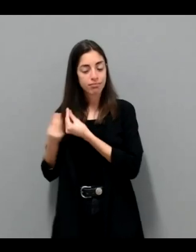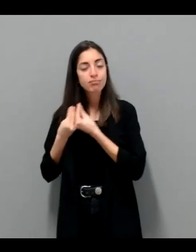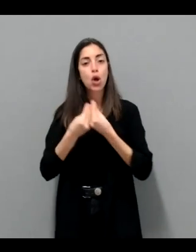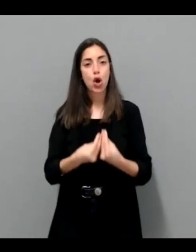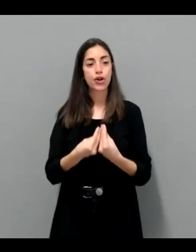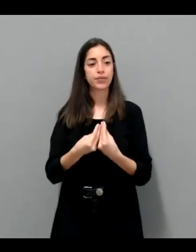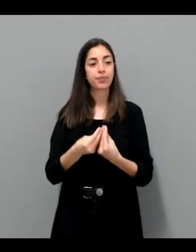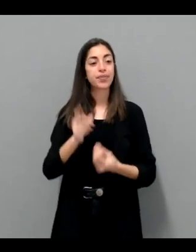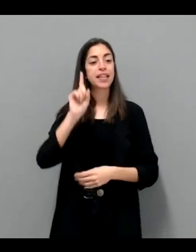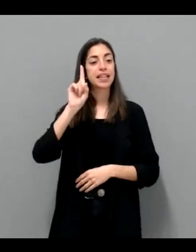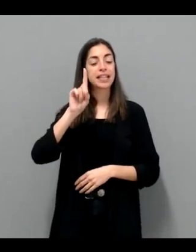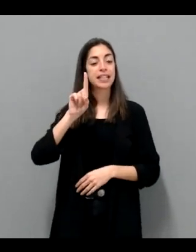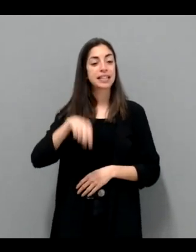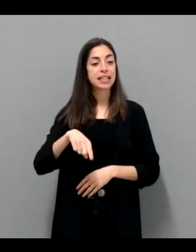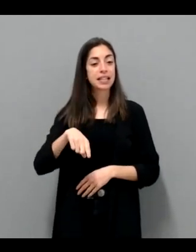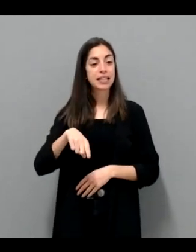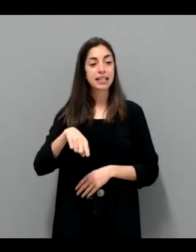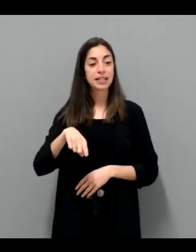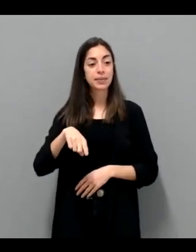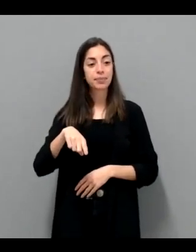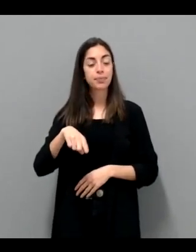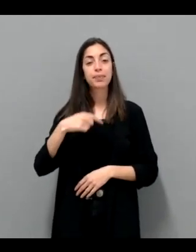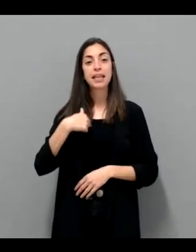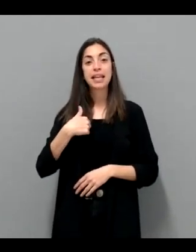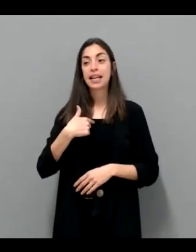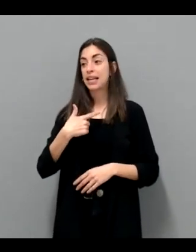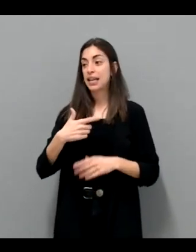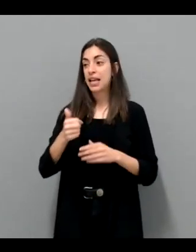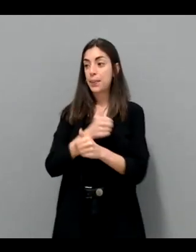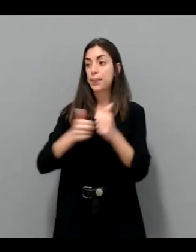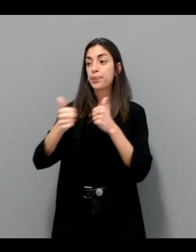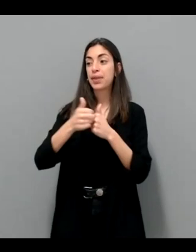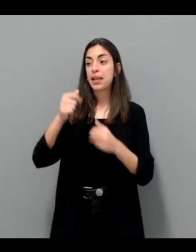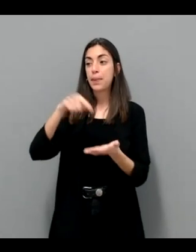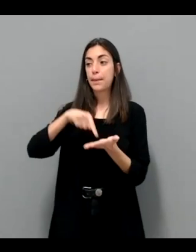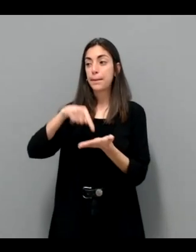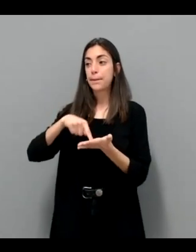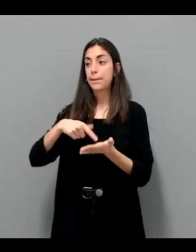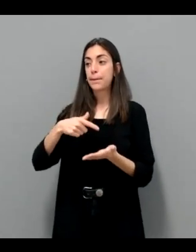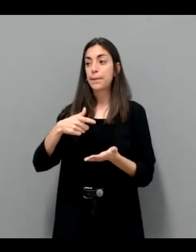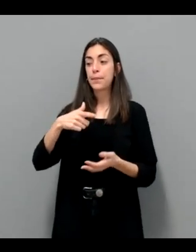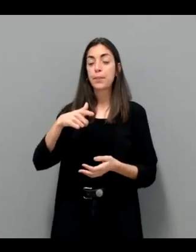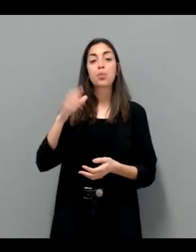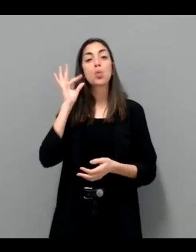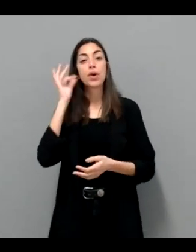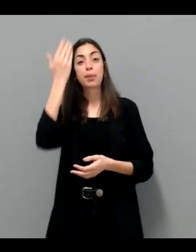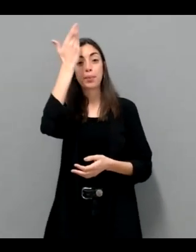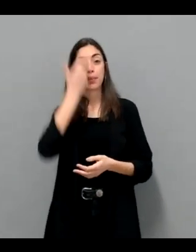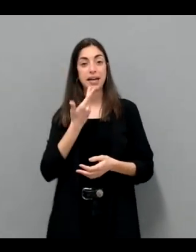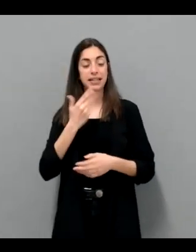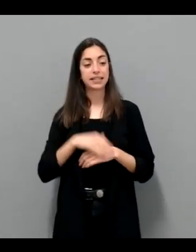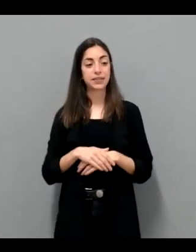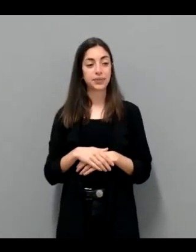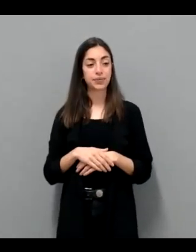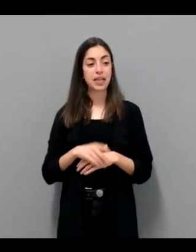sobre todo es la relevancia de los derechos de las mujeres con parálisis cerebral y gracias, yo creo, en